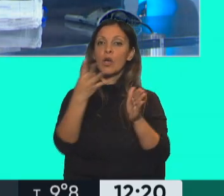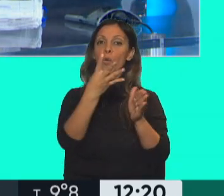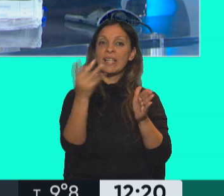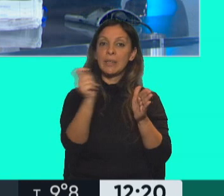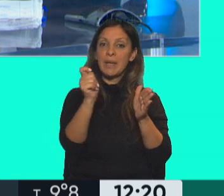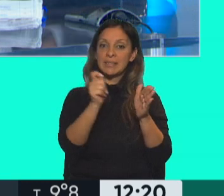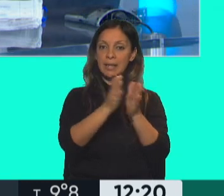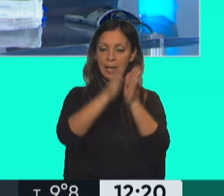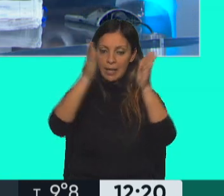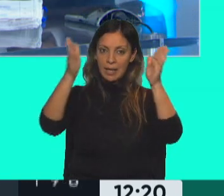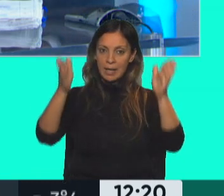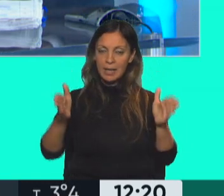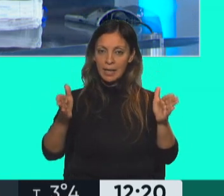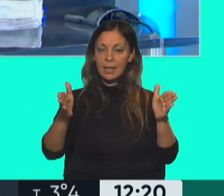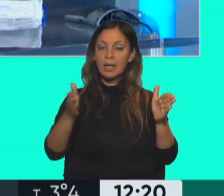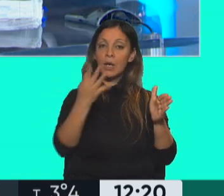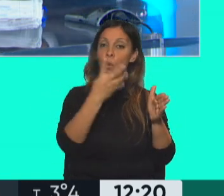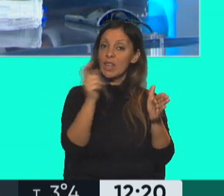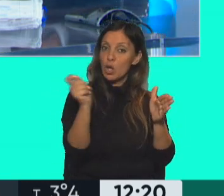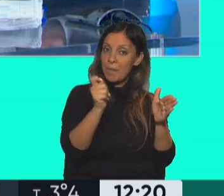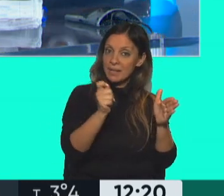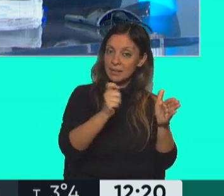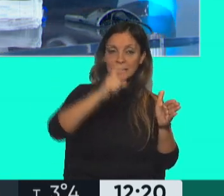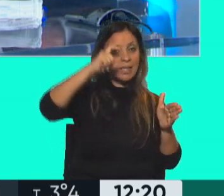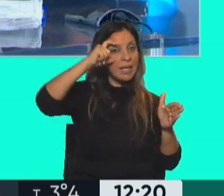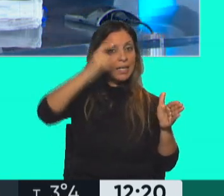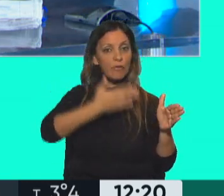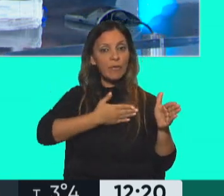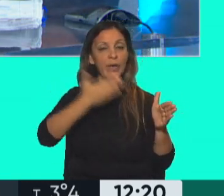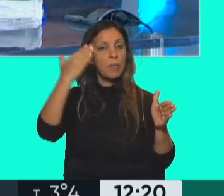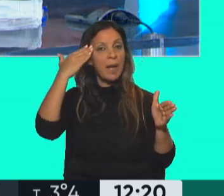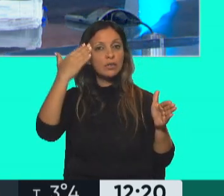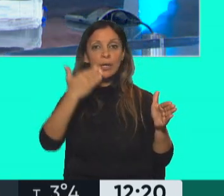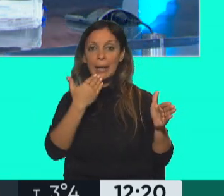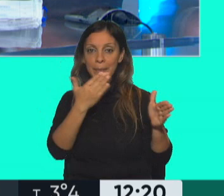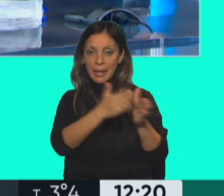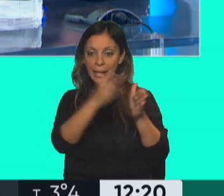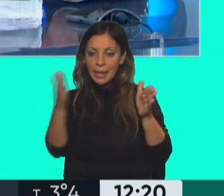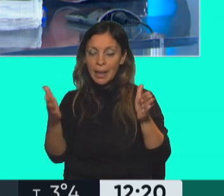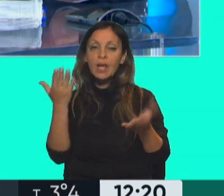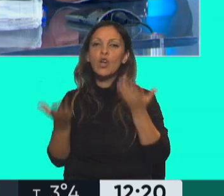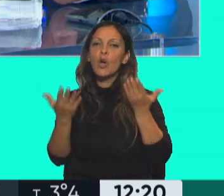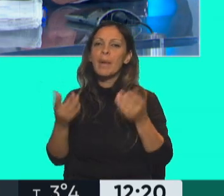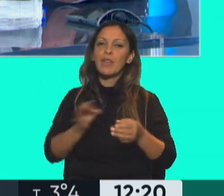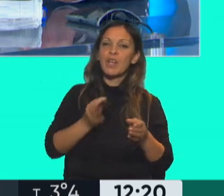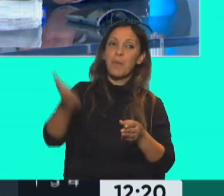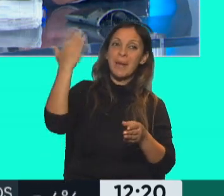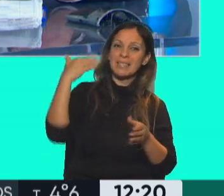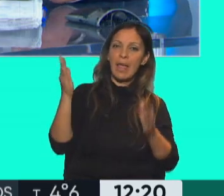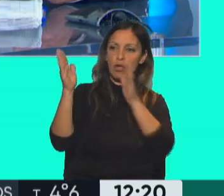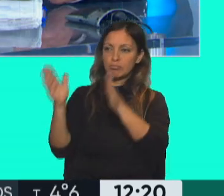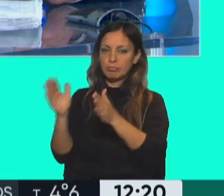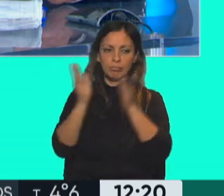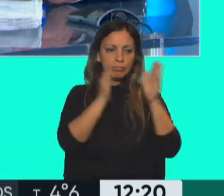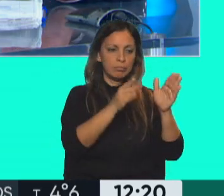periodo un poquito más largo, los 4 meses de este año, los primeros 4 meses, con los primeros 4 meses del año pasado, está dando un aumento